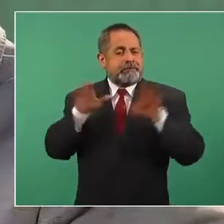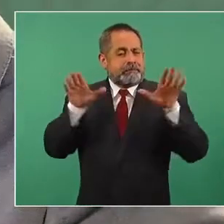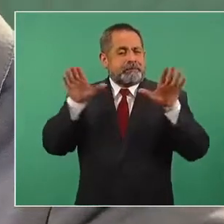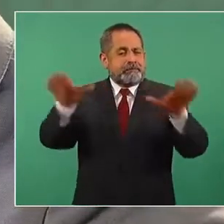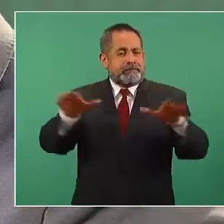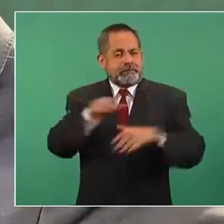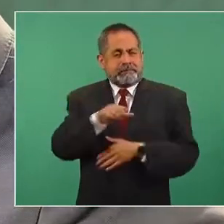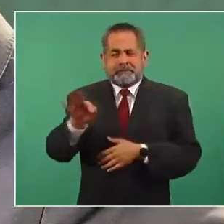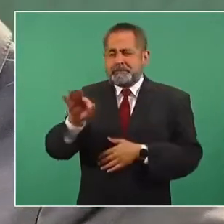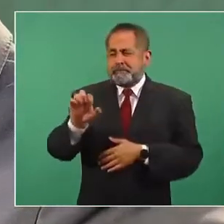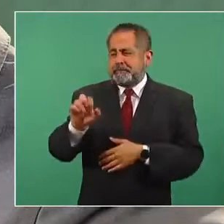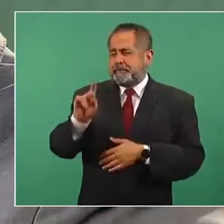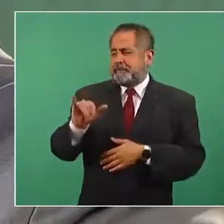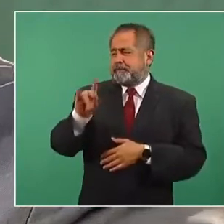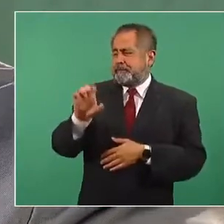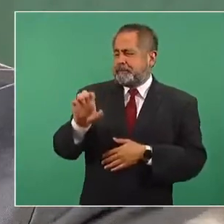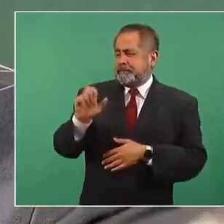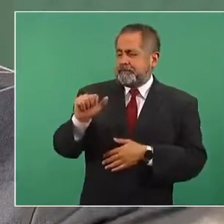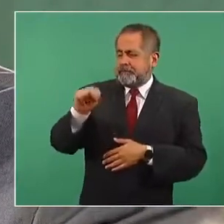y siguen pues